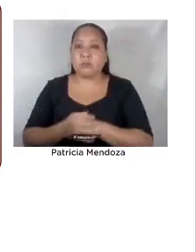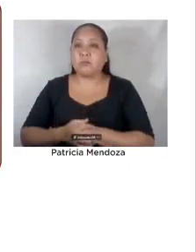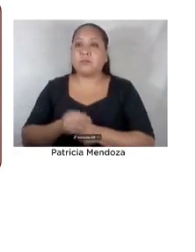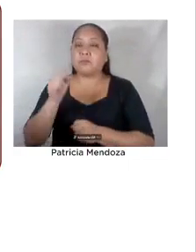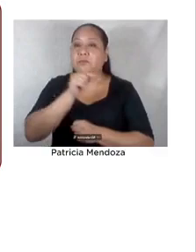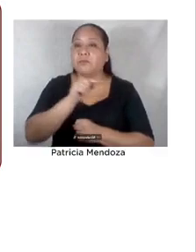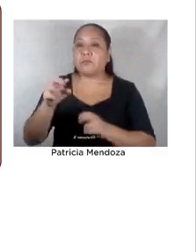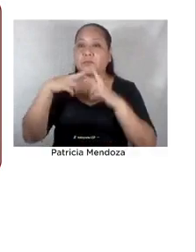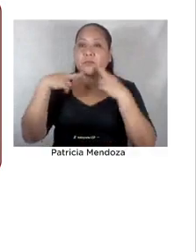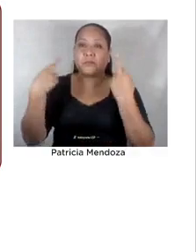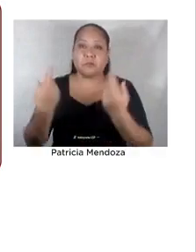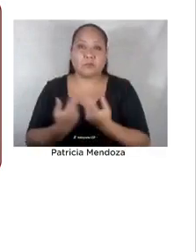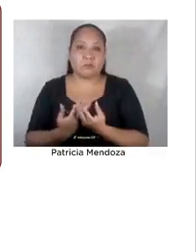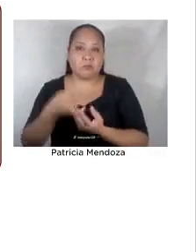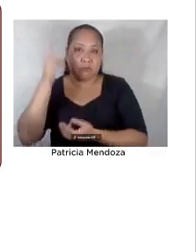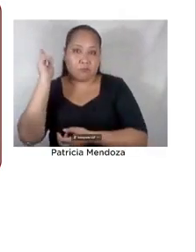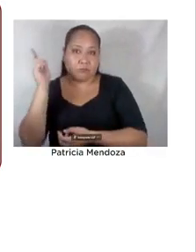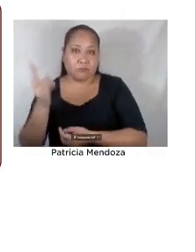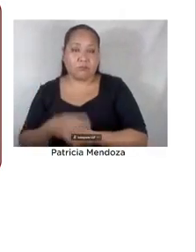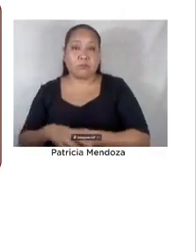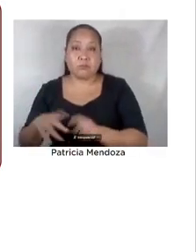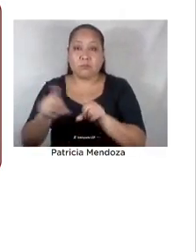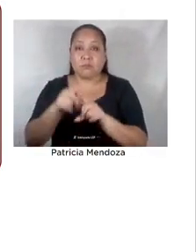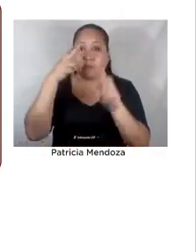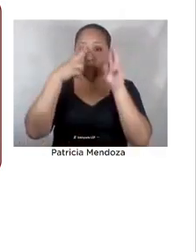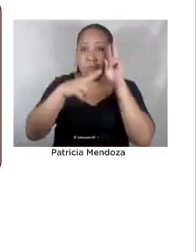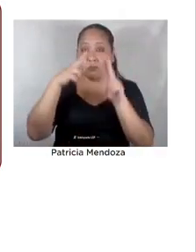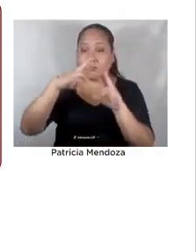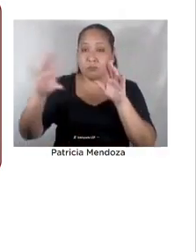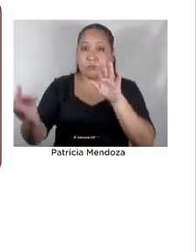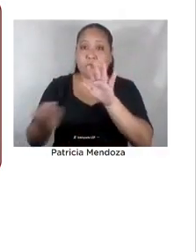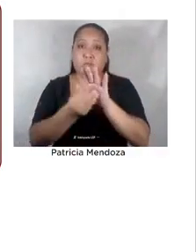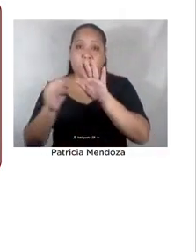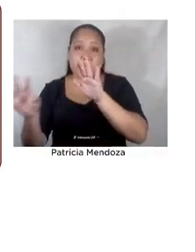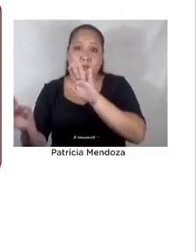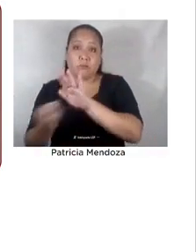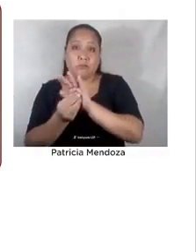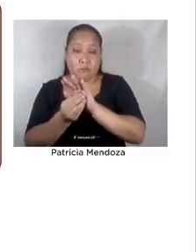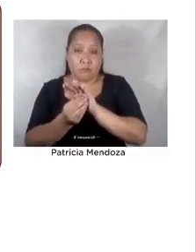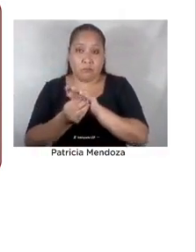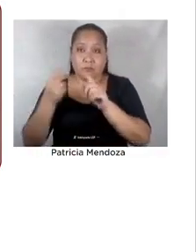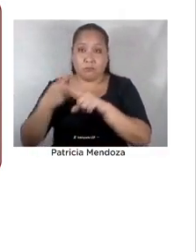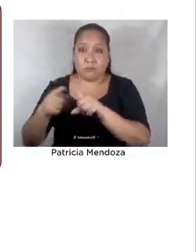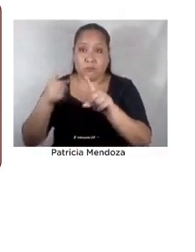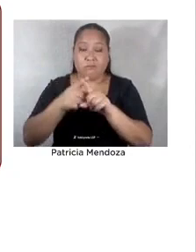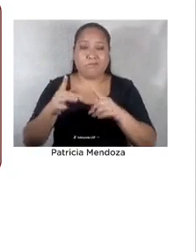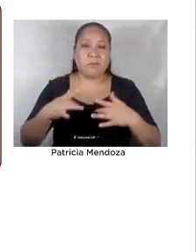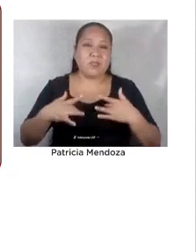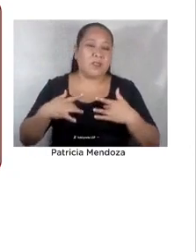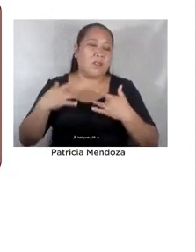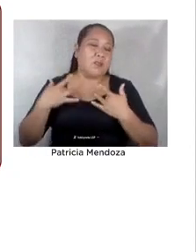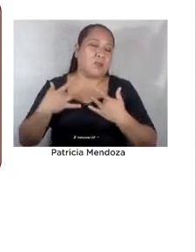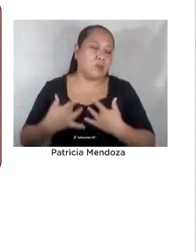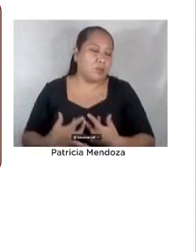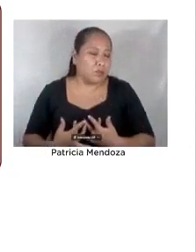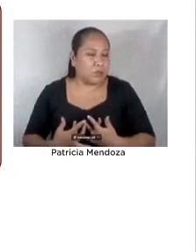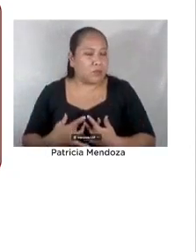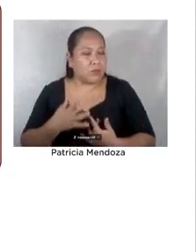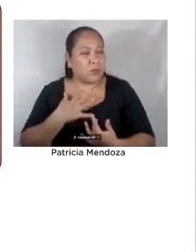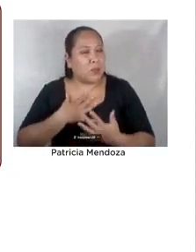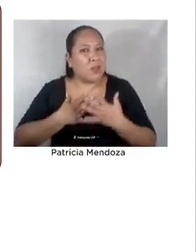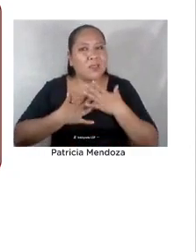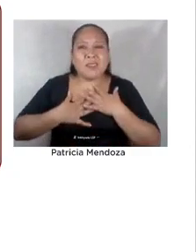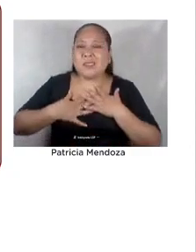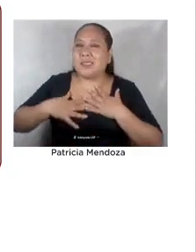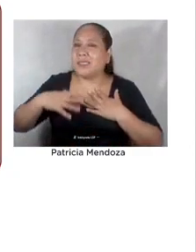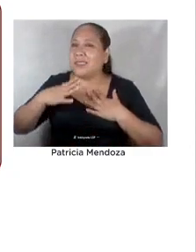docentes. También hemos visto un incremento a nivel de los estados de tristeza y ansiedad, llegando a